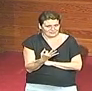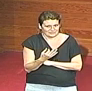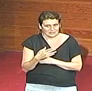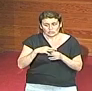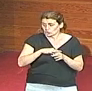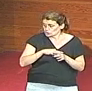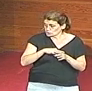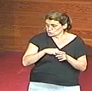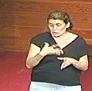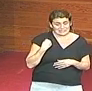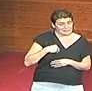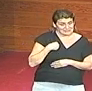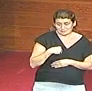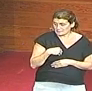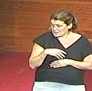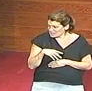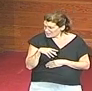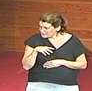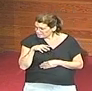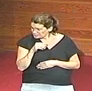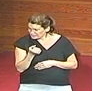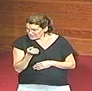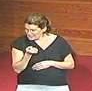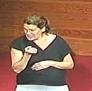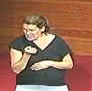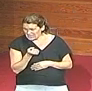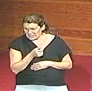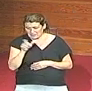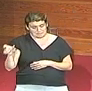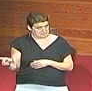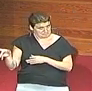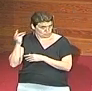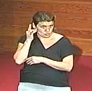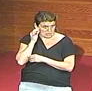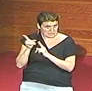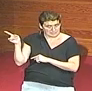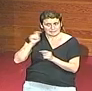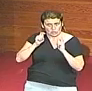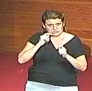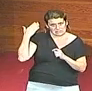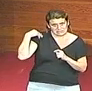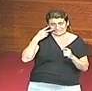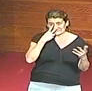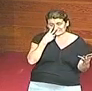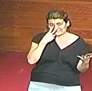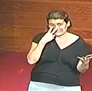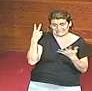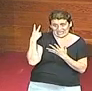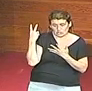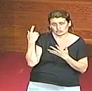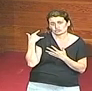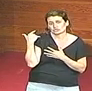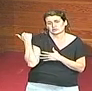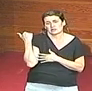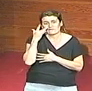Legó. Inés Legó es una periodista que desde hace 7 años vive en la Bretaña francesa para informar